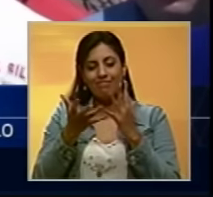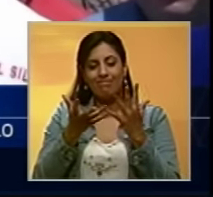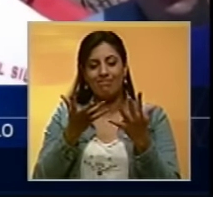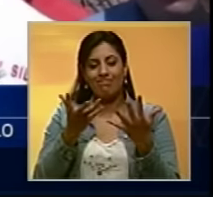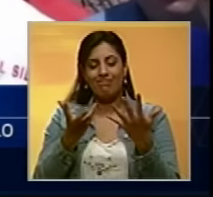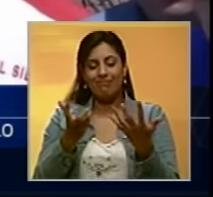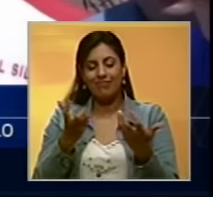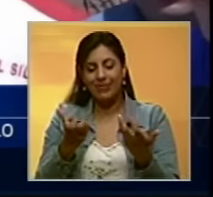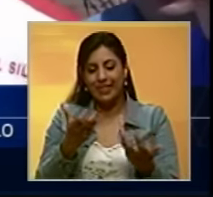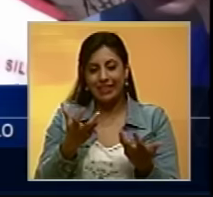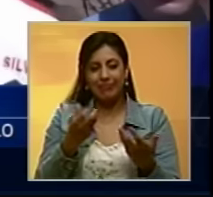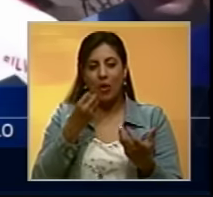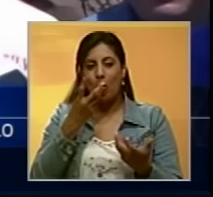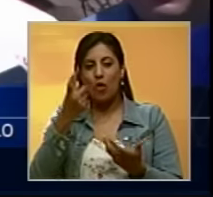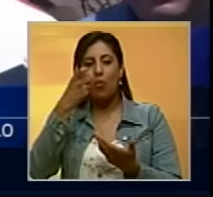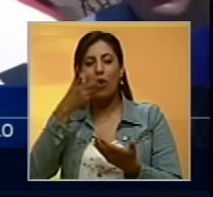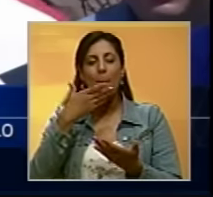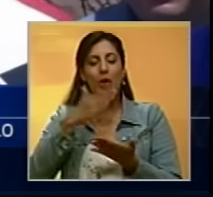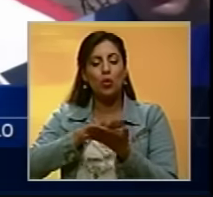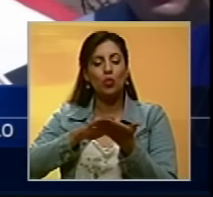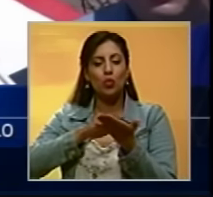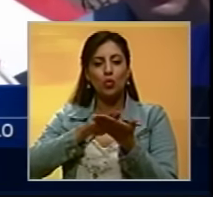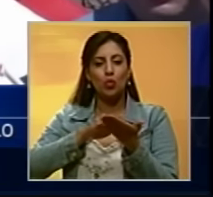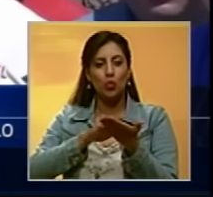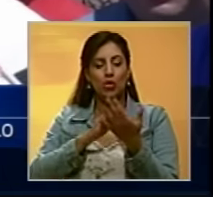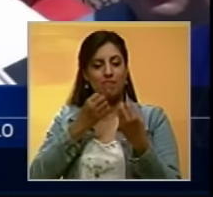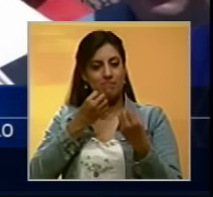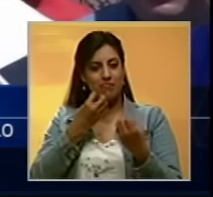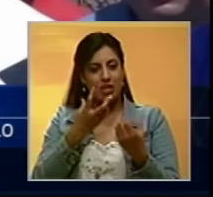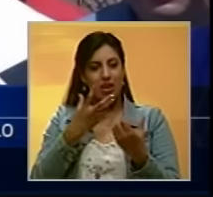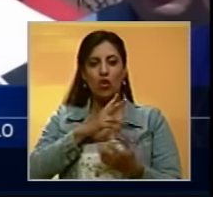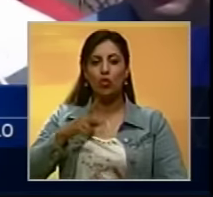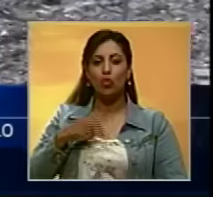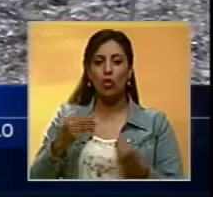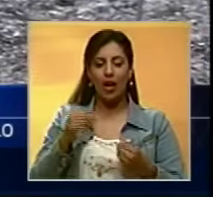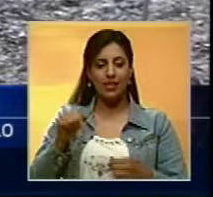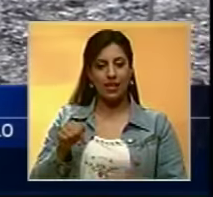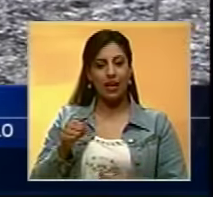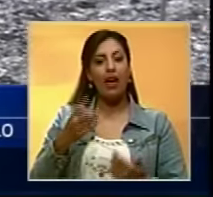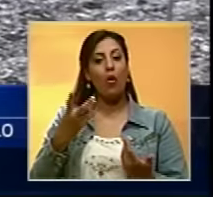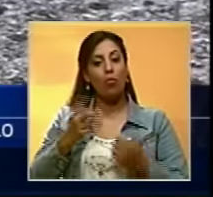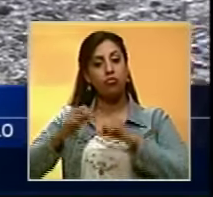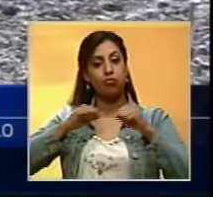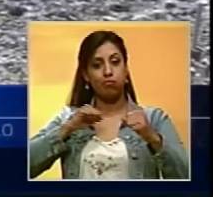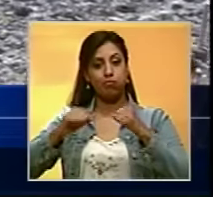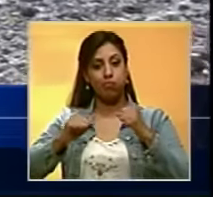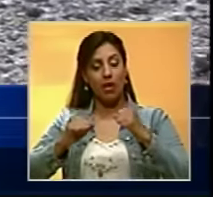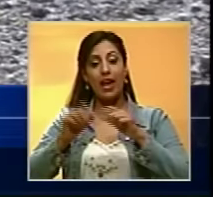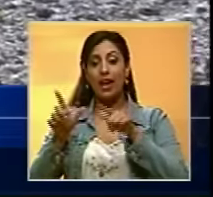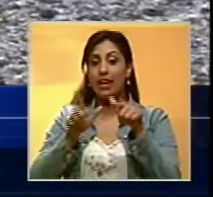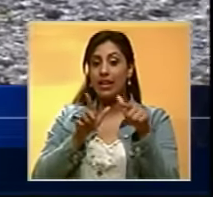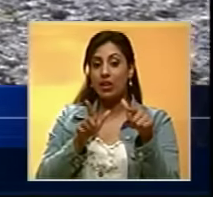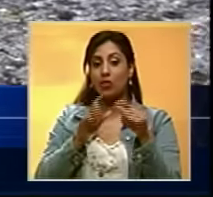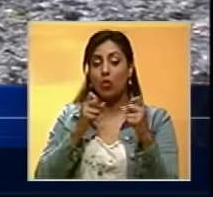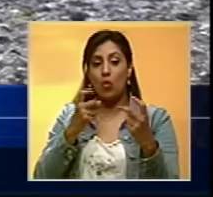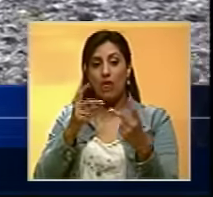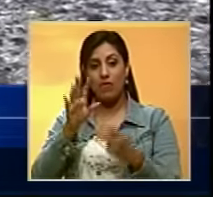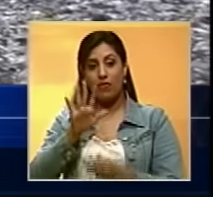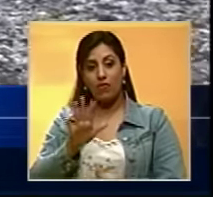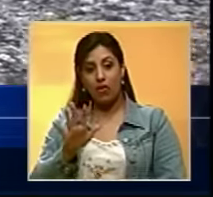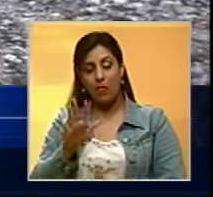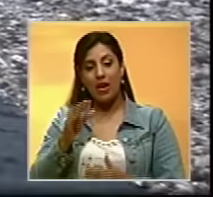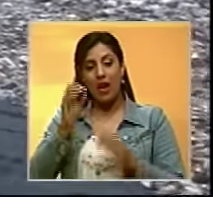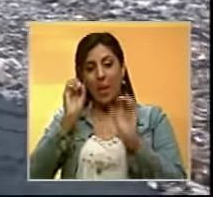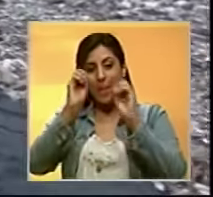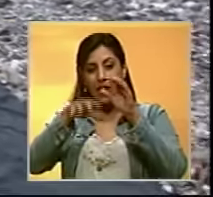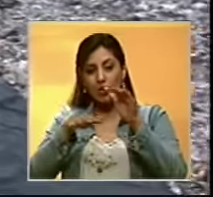de bueno Buscar la solución efectiva como lo estamos haciendo con la activación ya como un hecho del